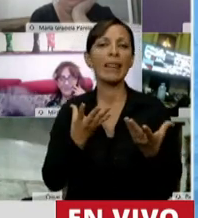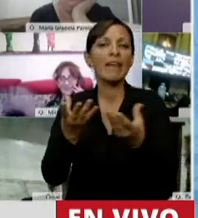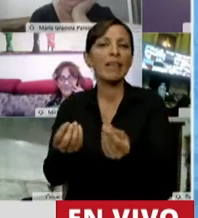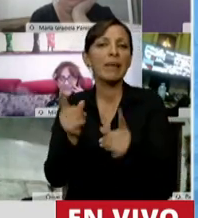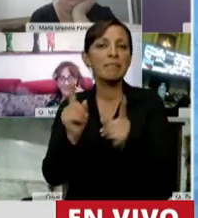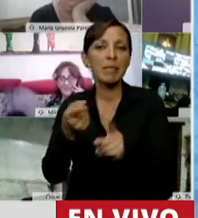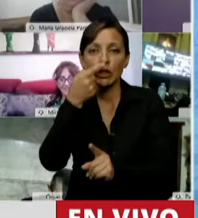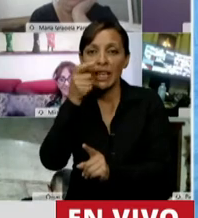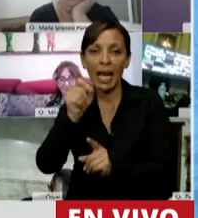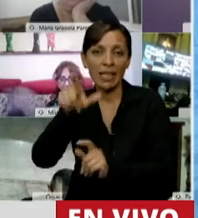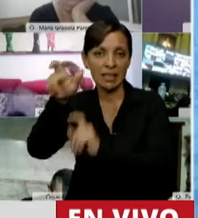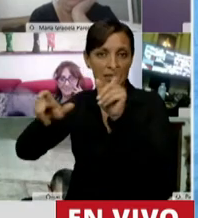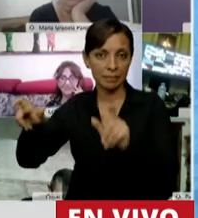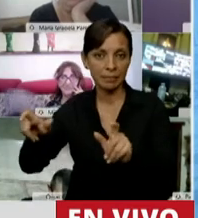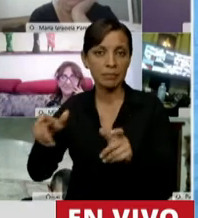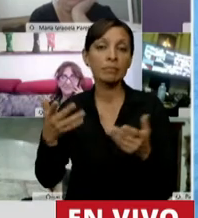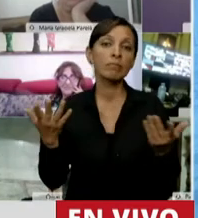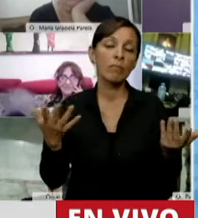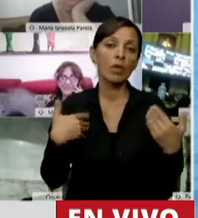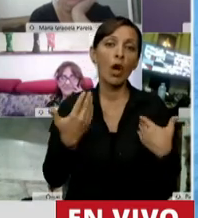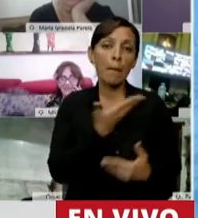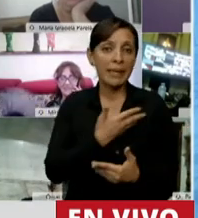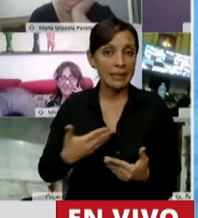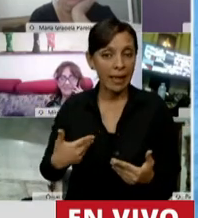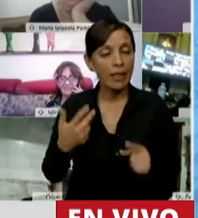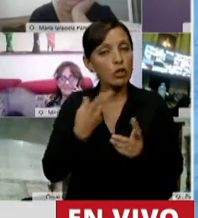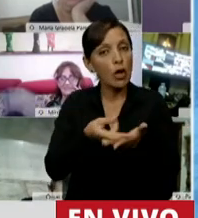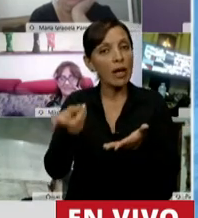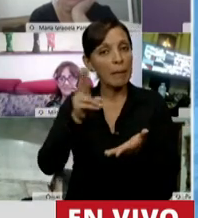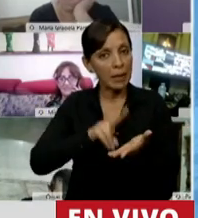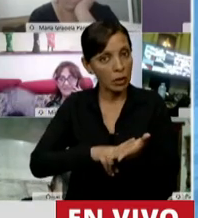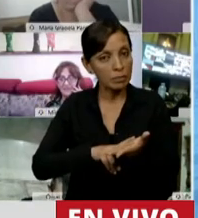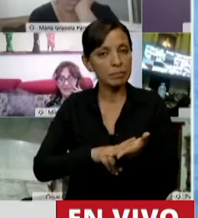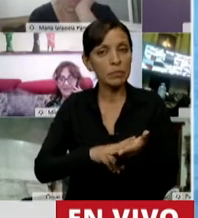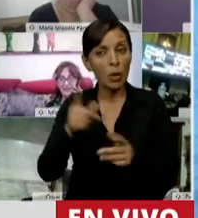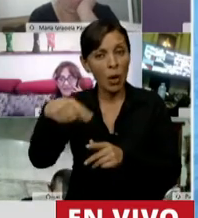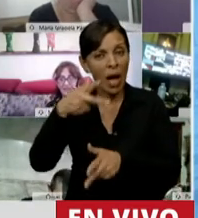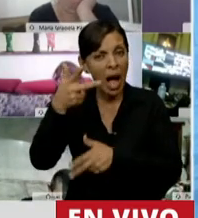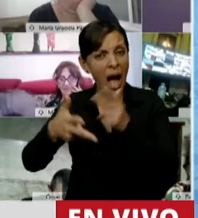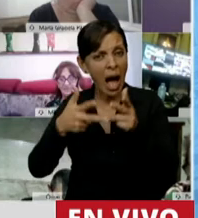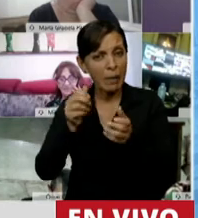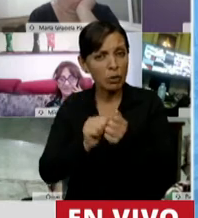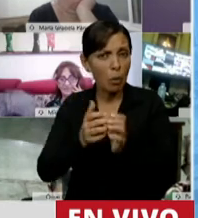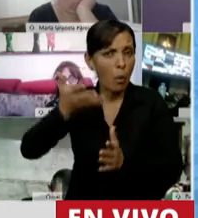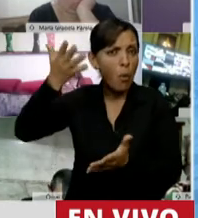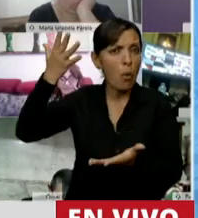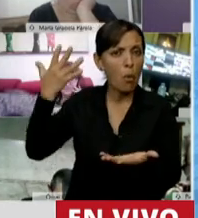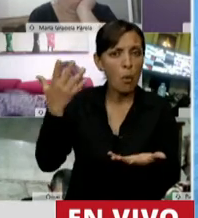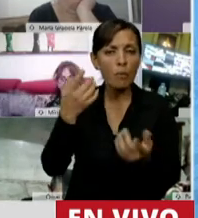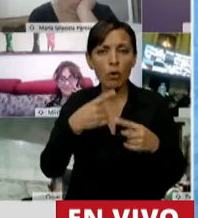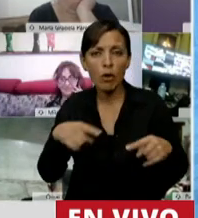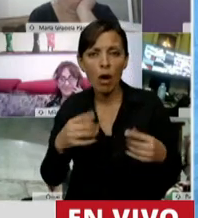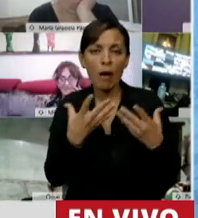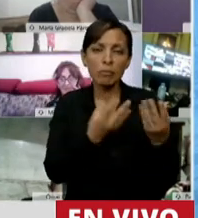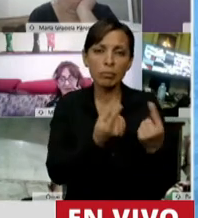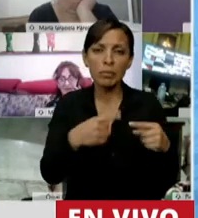ellos. Señor presidente, nos hablan, insisto, de épica, nos hablan de romanticismo. Lo que está claro